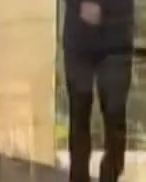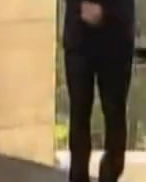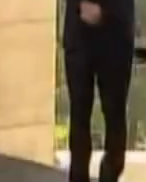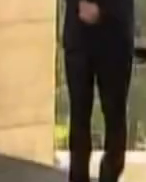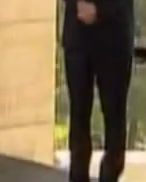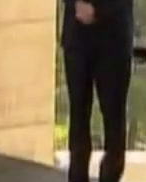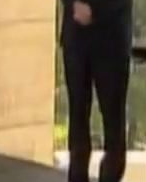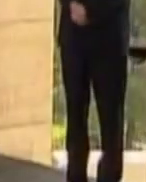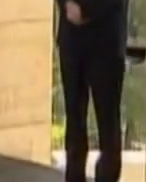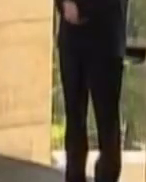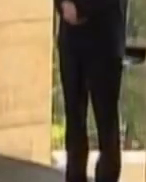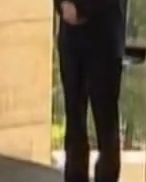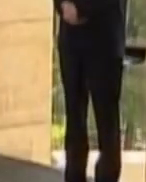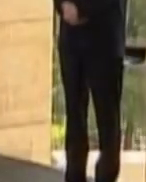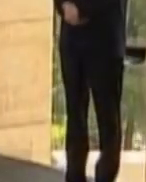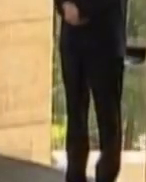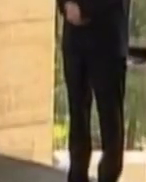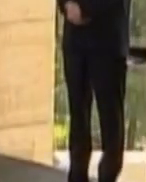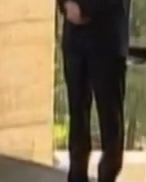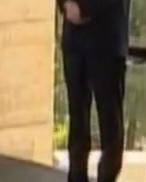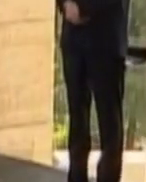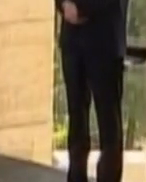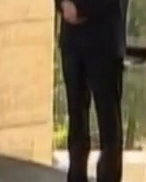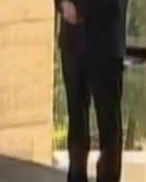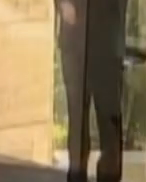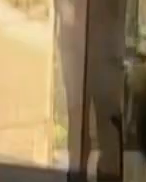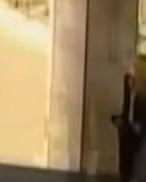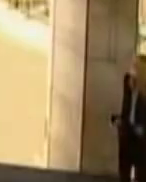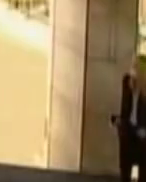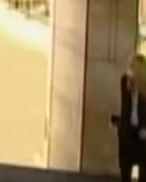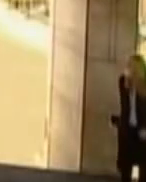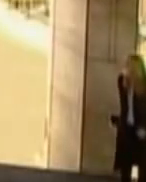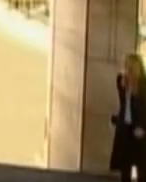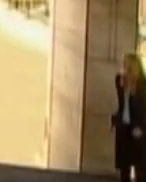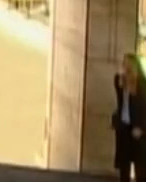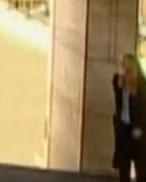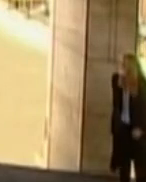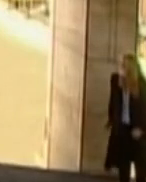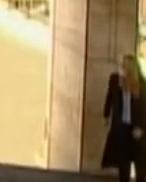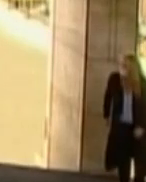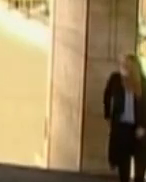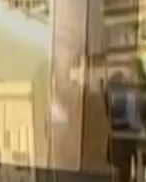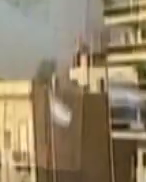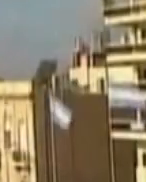Mensaje del señor intendente de la ciudad de Rosario, doctor Pablo Hapkin.